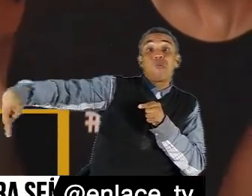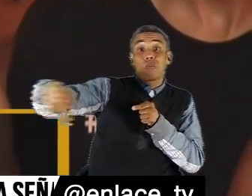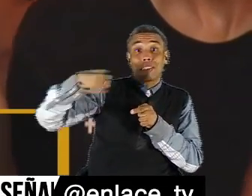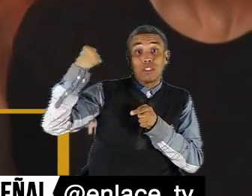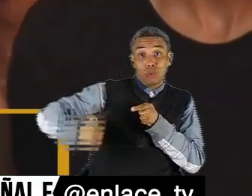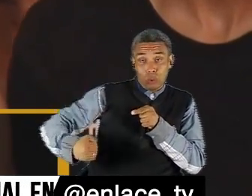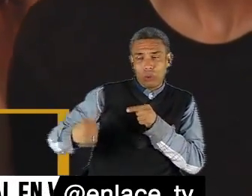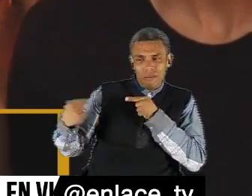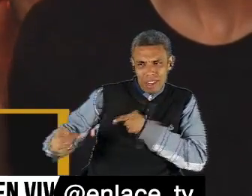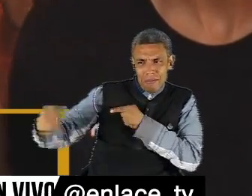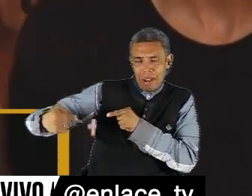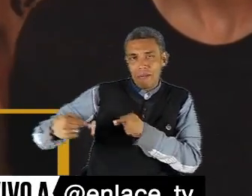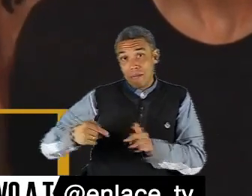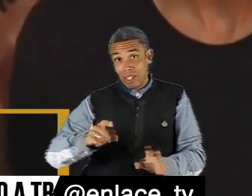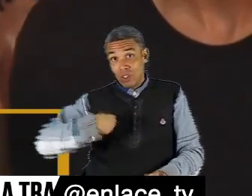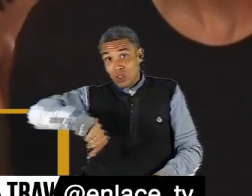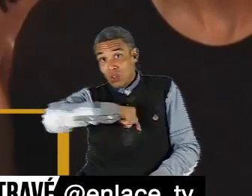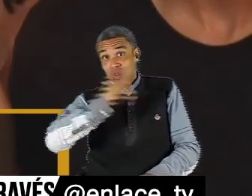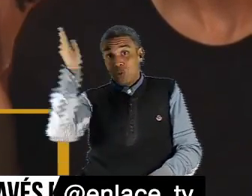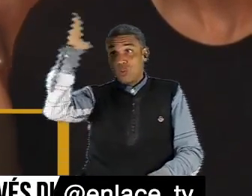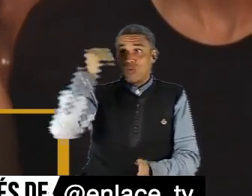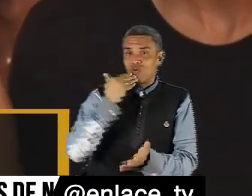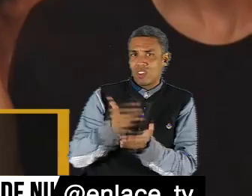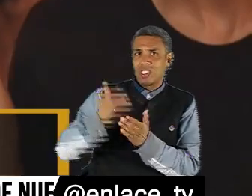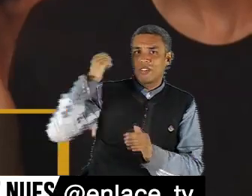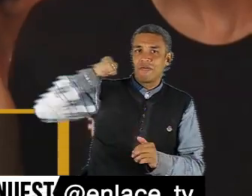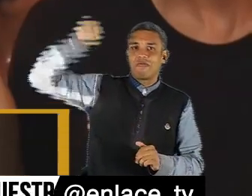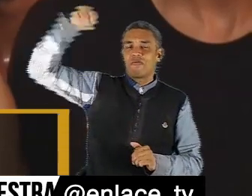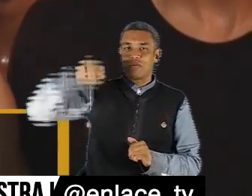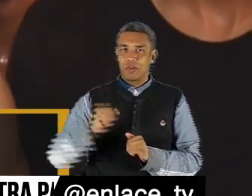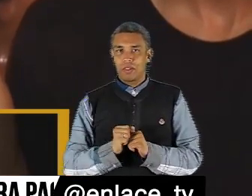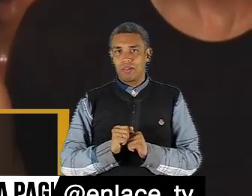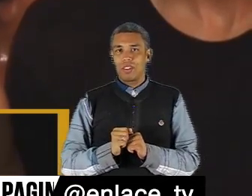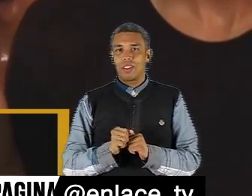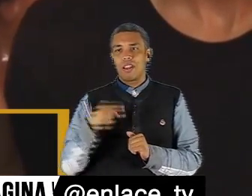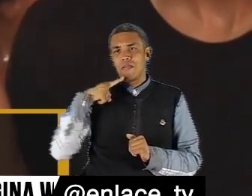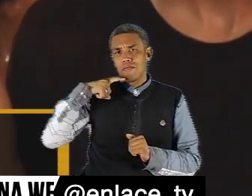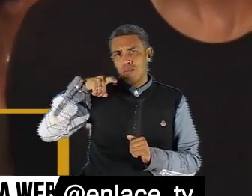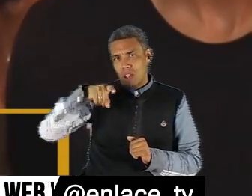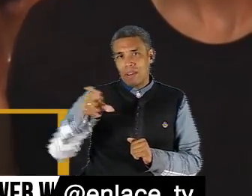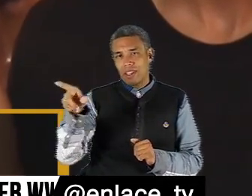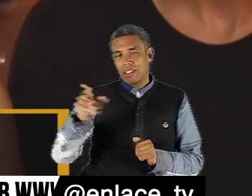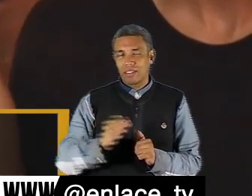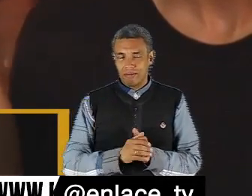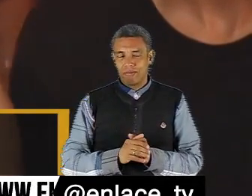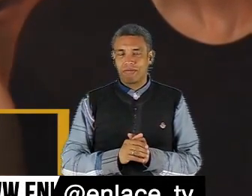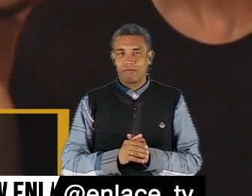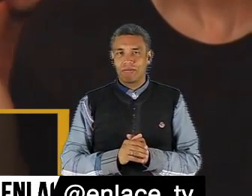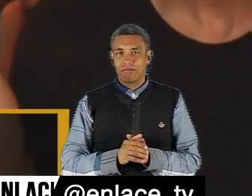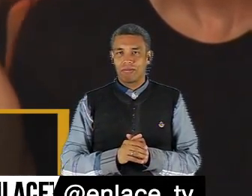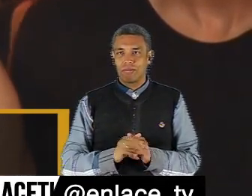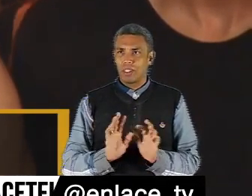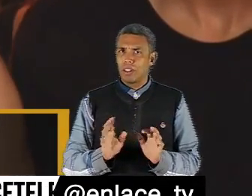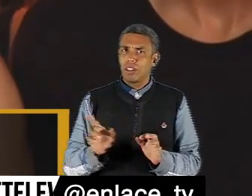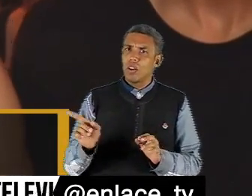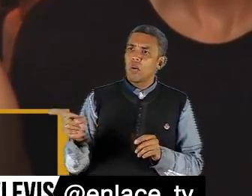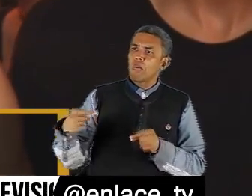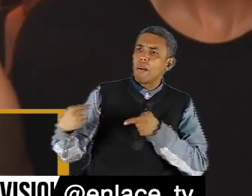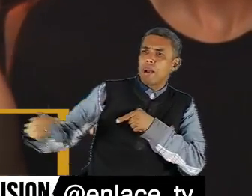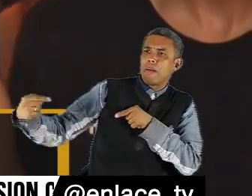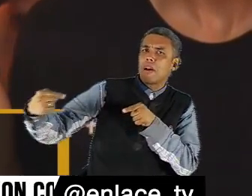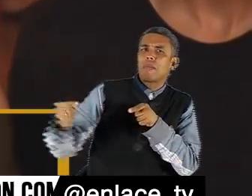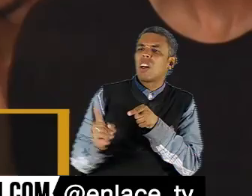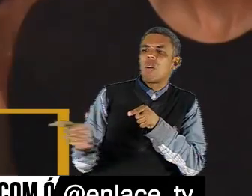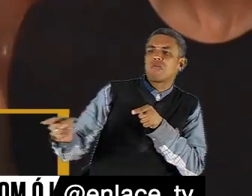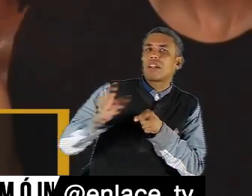Esta vez pudimos ganar, fue en Bucaramanga, en Provenza, pues con la sorpresa de que había gente de otras ciudades, de Bogotá,